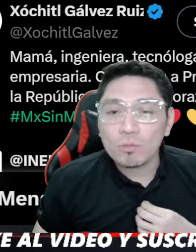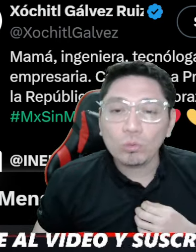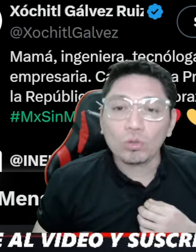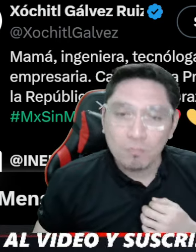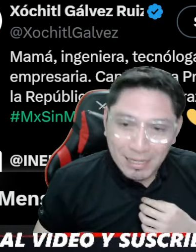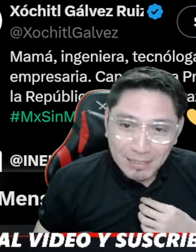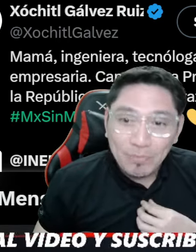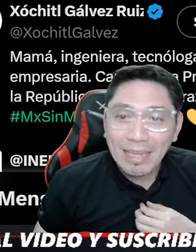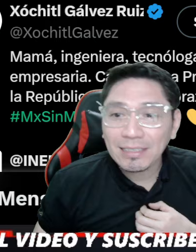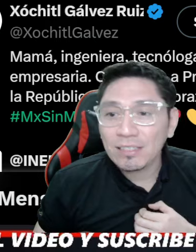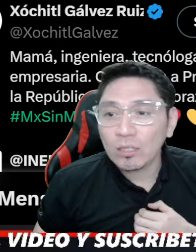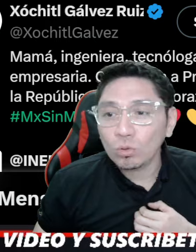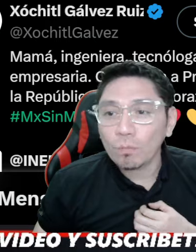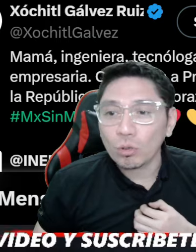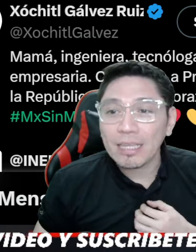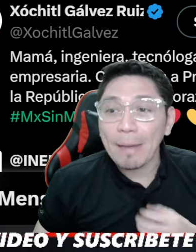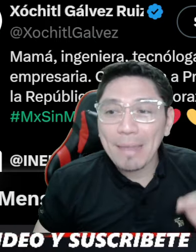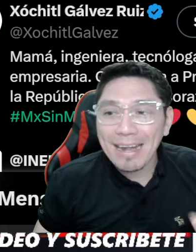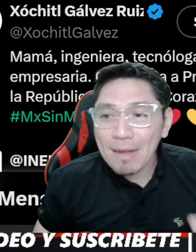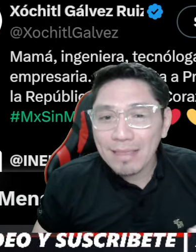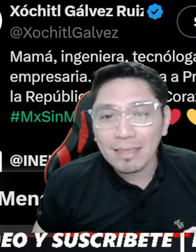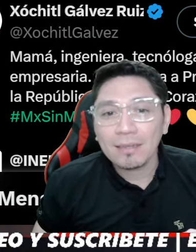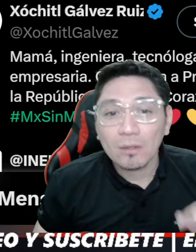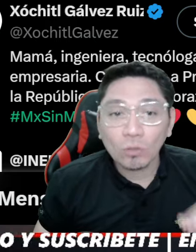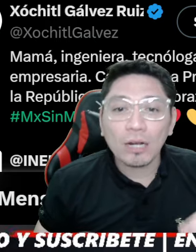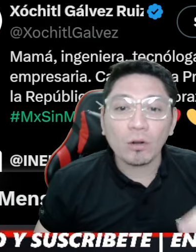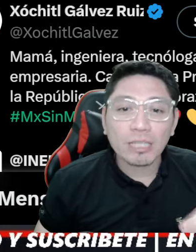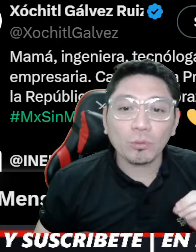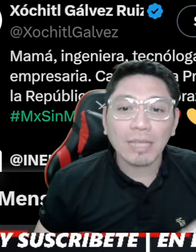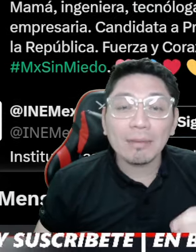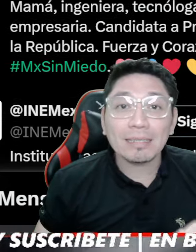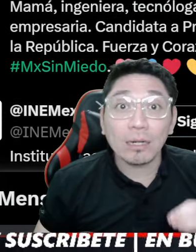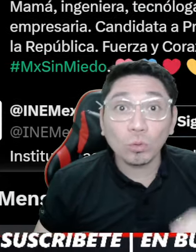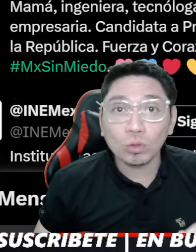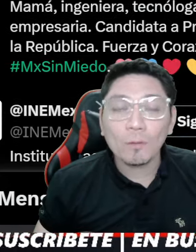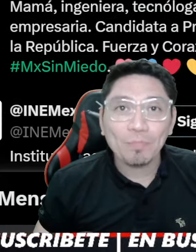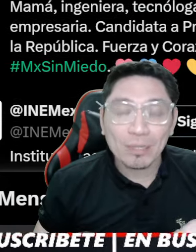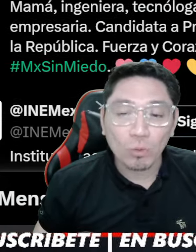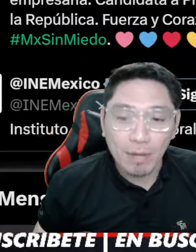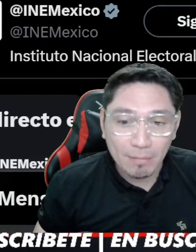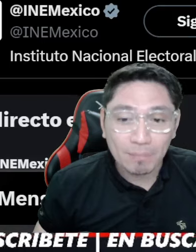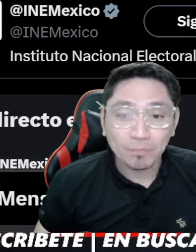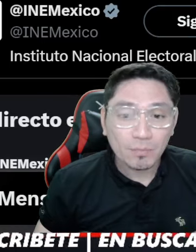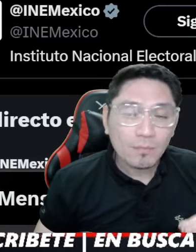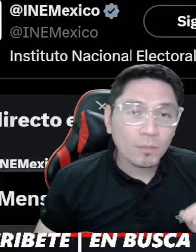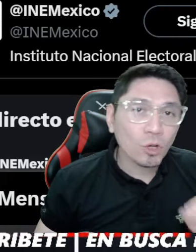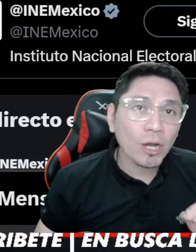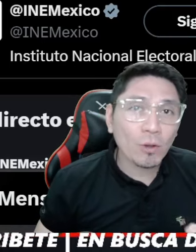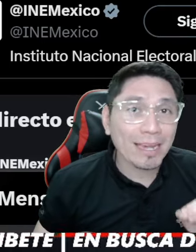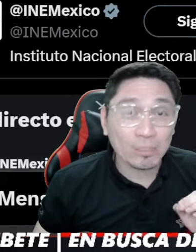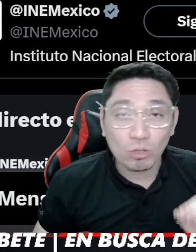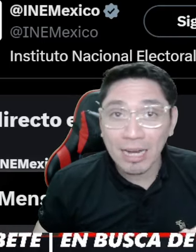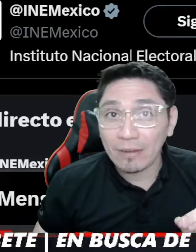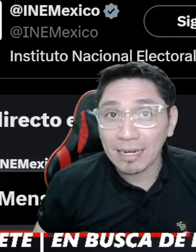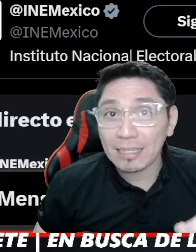en unos minutos más que este instituto proceda penalmente contra los responsables del uso de su emblema yo creo